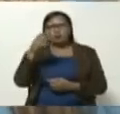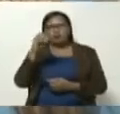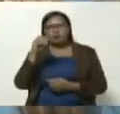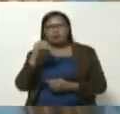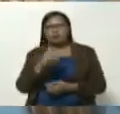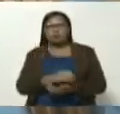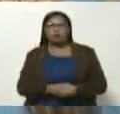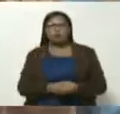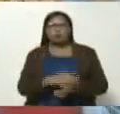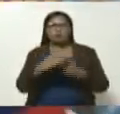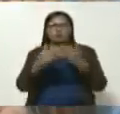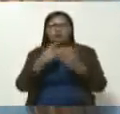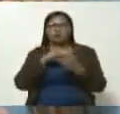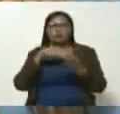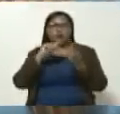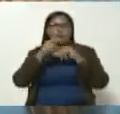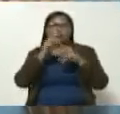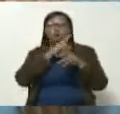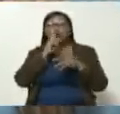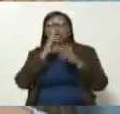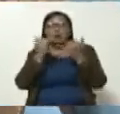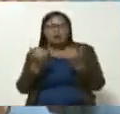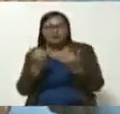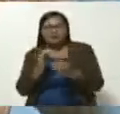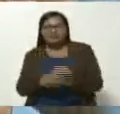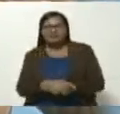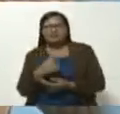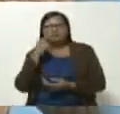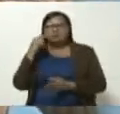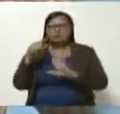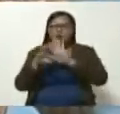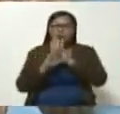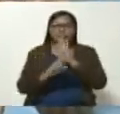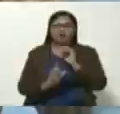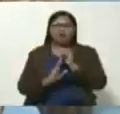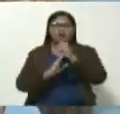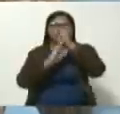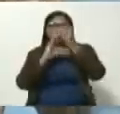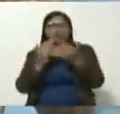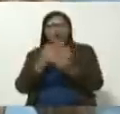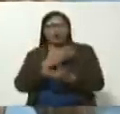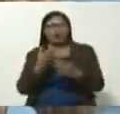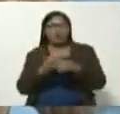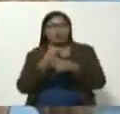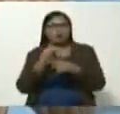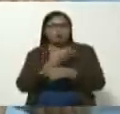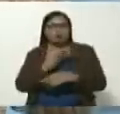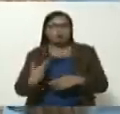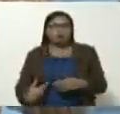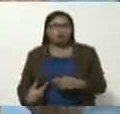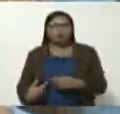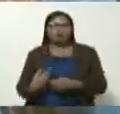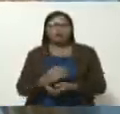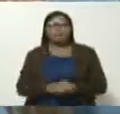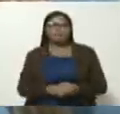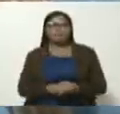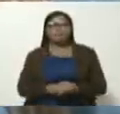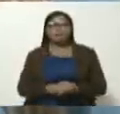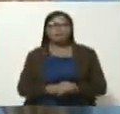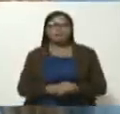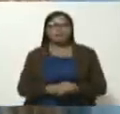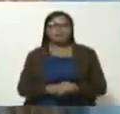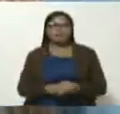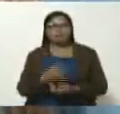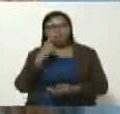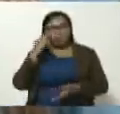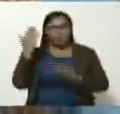Rodrigo Ramírez. Ya empezamos a cambiar los nombres. Uno de los delegados del gobierno del presidente Gustavo Petro en esta nueva junta directiva de Monómeros. Vamos a